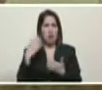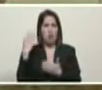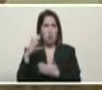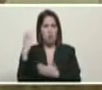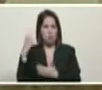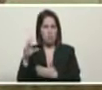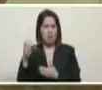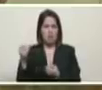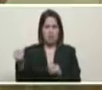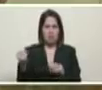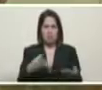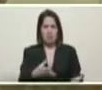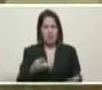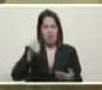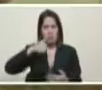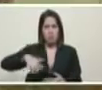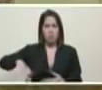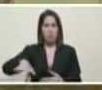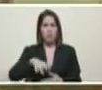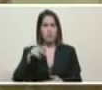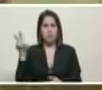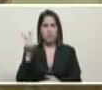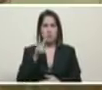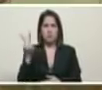y daña al pueblo de Venezuela.